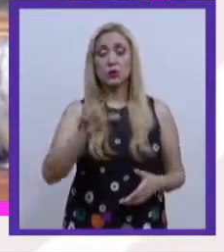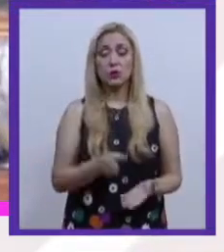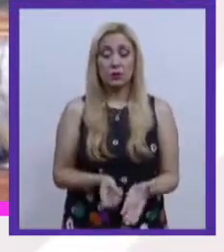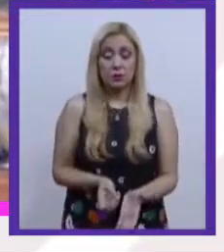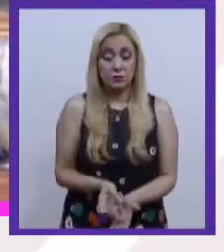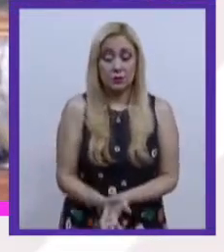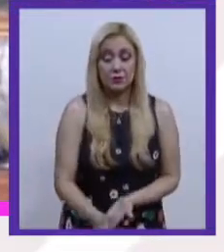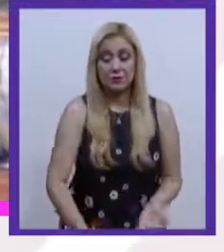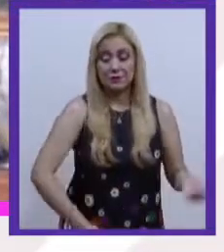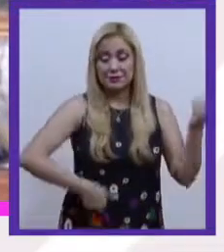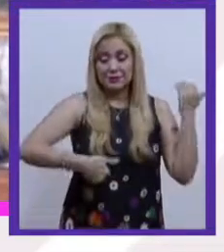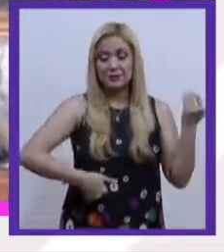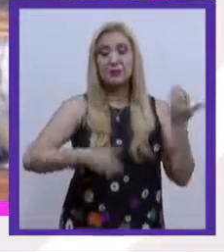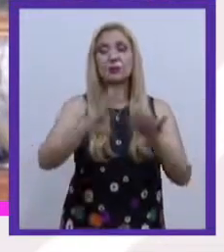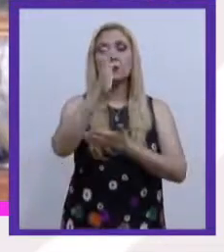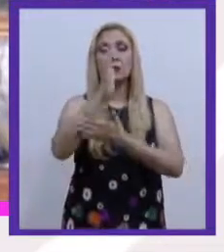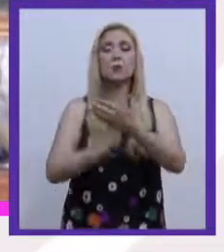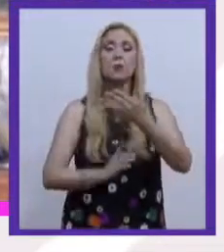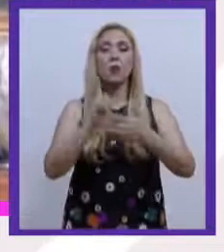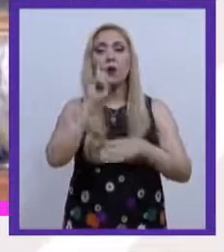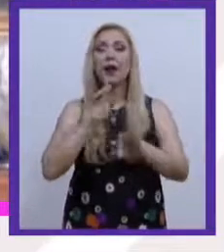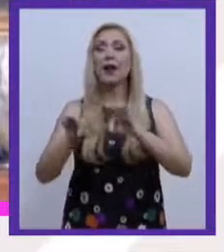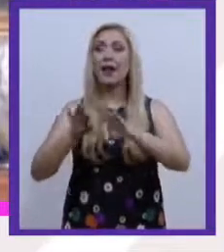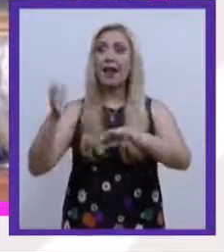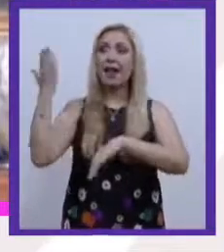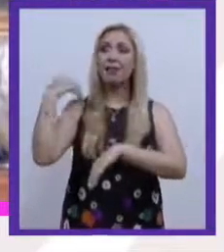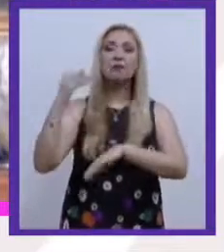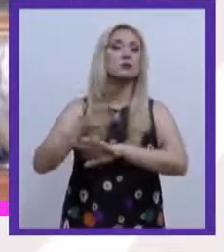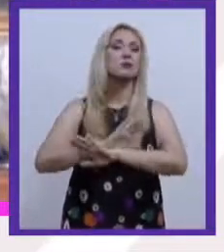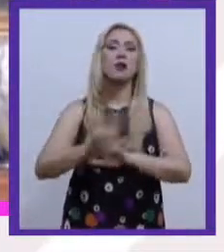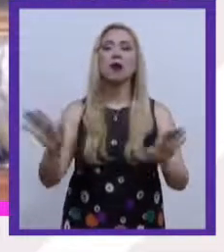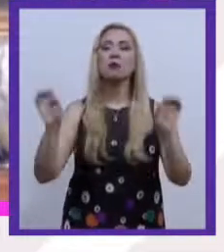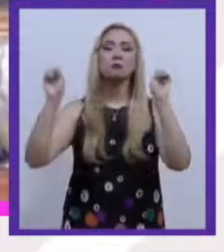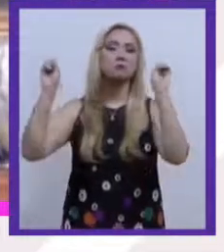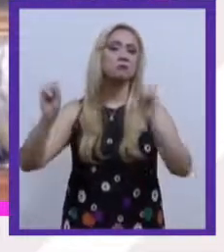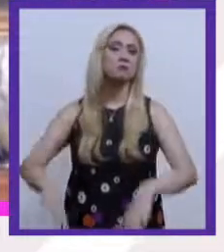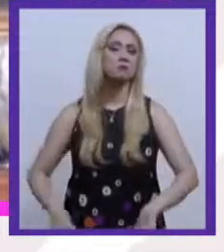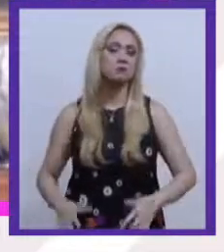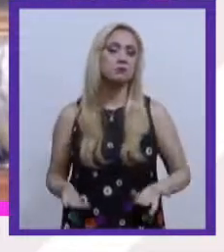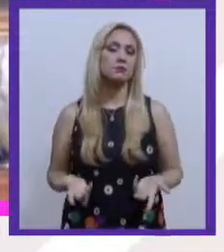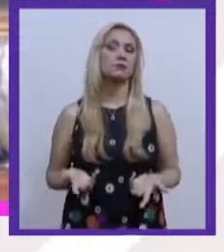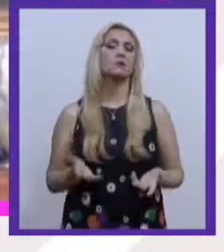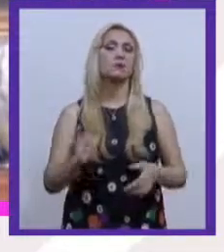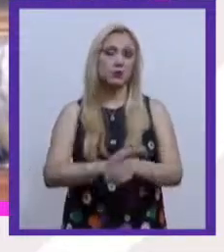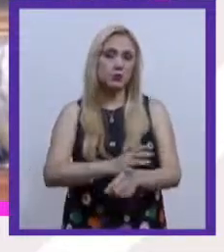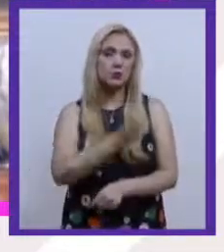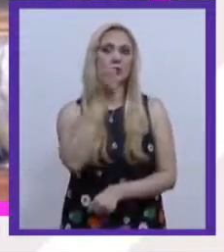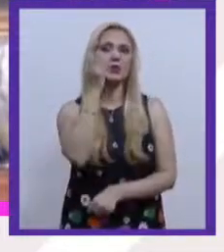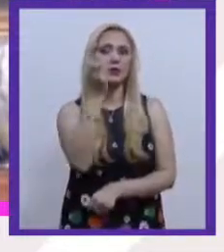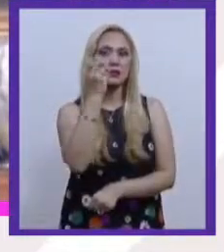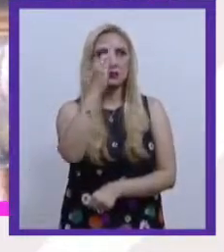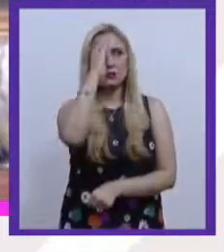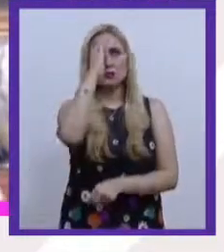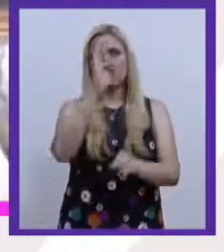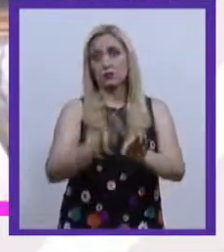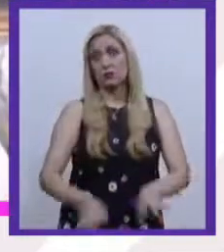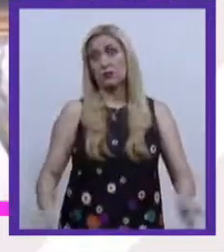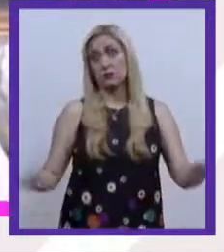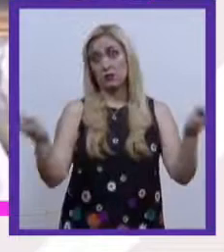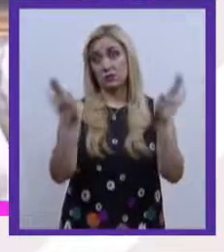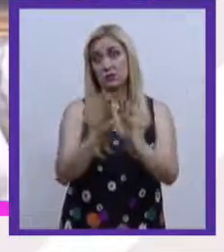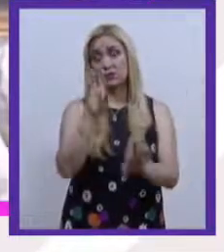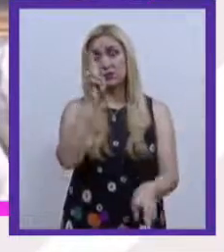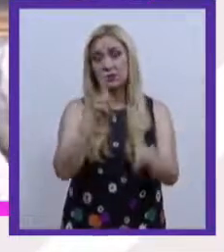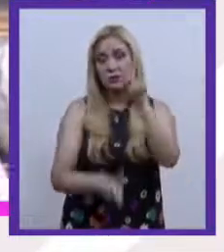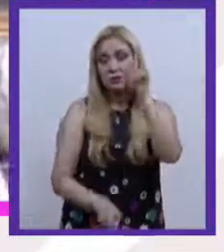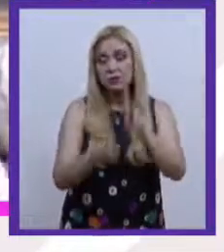luz, la mitad de las mujeres que estaban trabajando no trabajan ya. Y justo por eso nos parece importantísimo